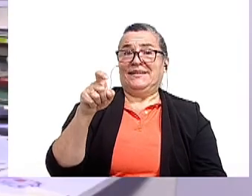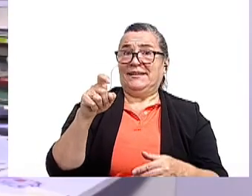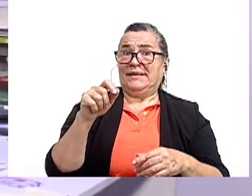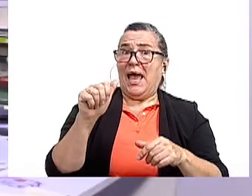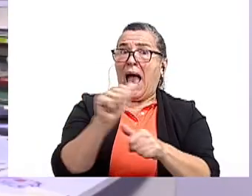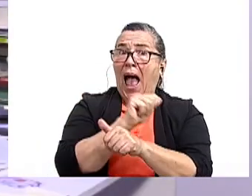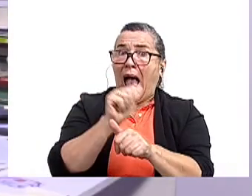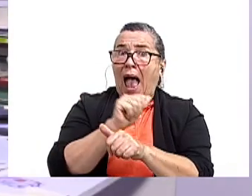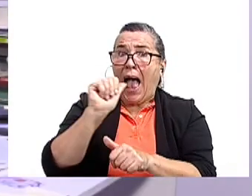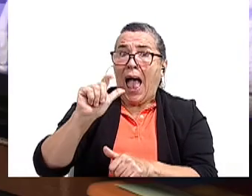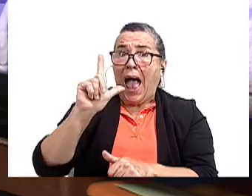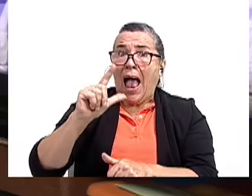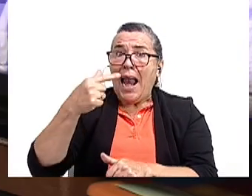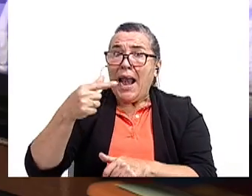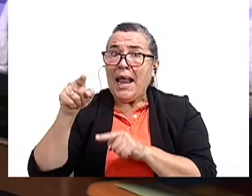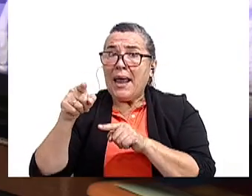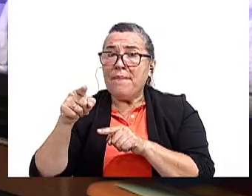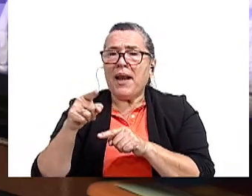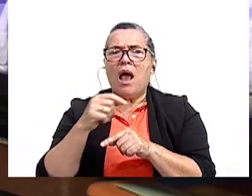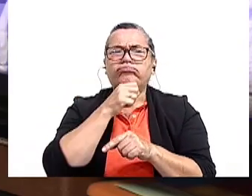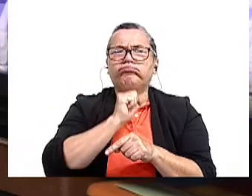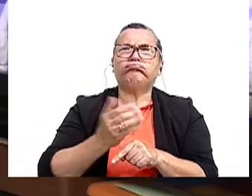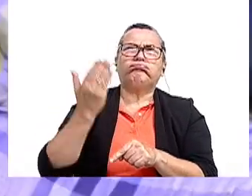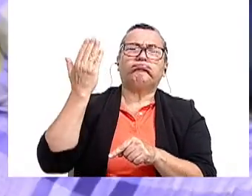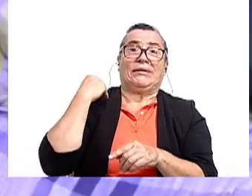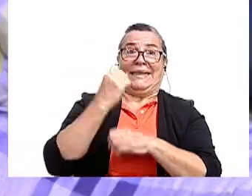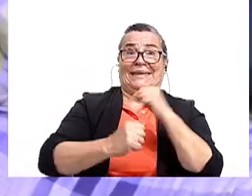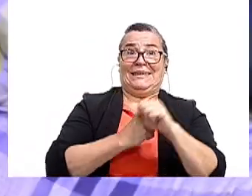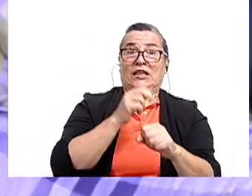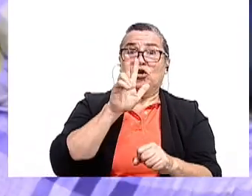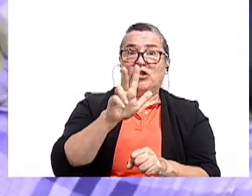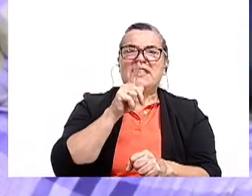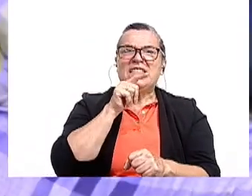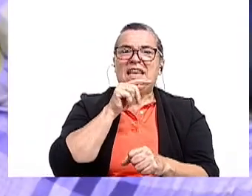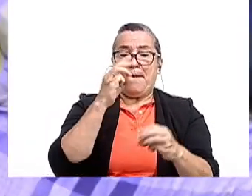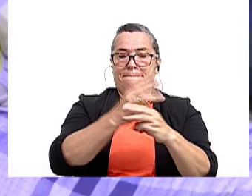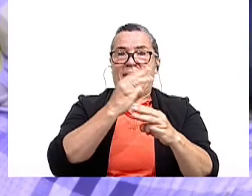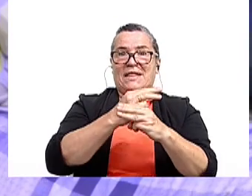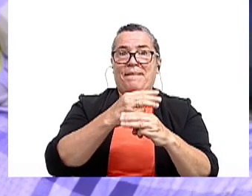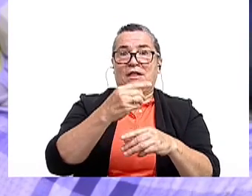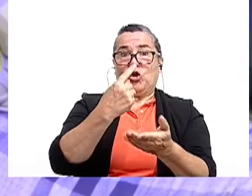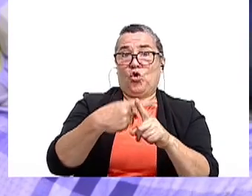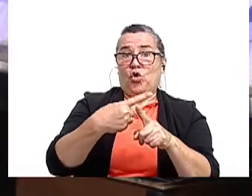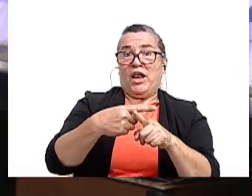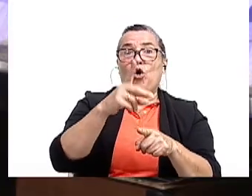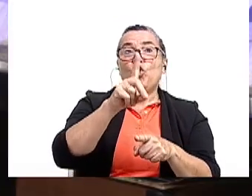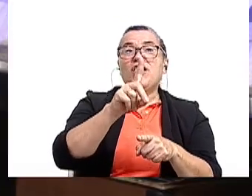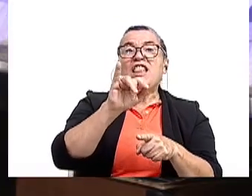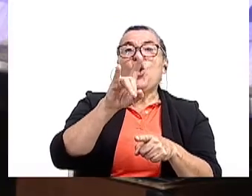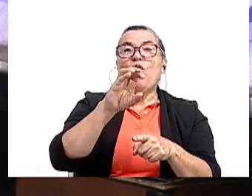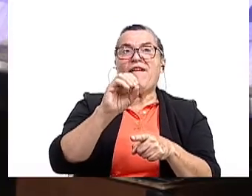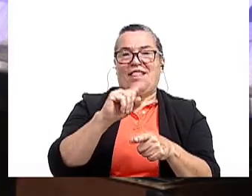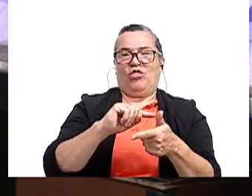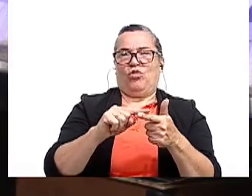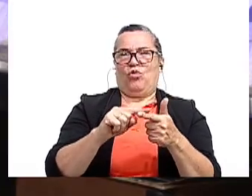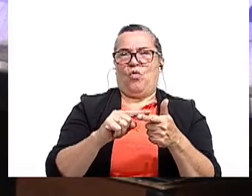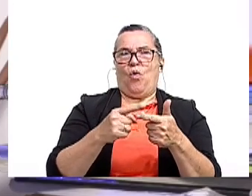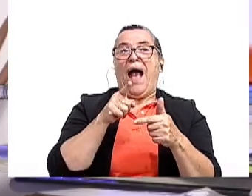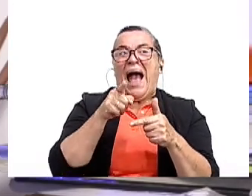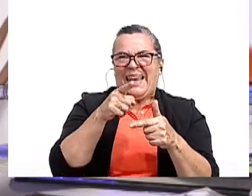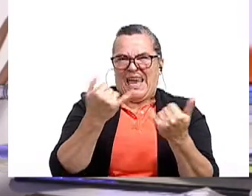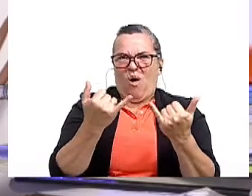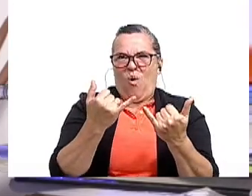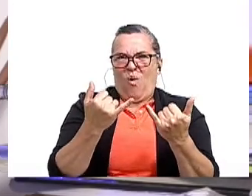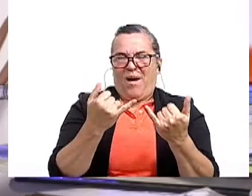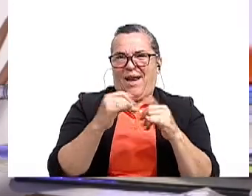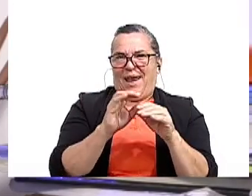es realmente antiguo. Por ejemplo, en el siglo III vivió un matemático griego llamado Diofanto. Y cuenta la leyenda que en su tumba